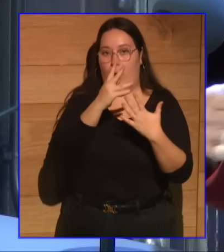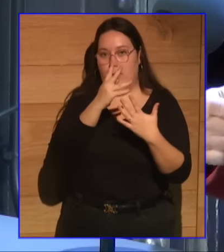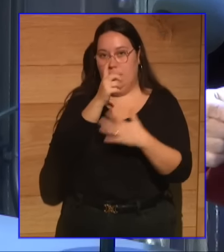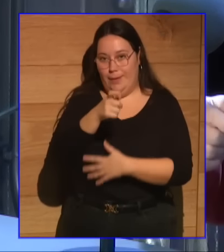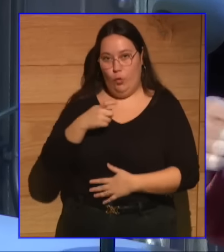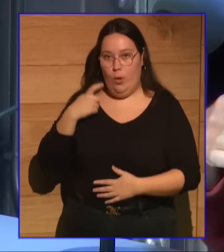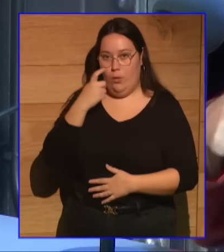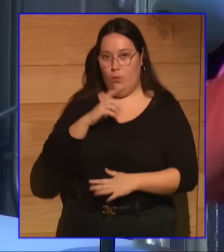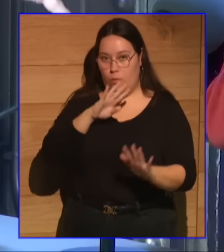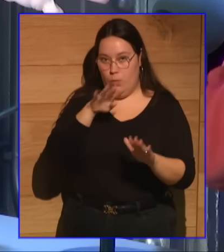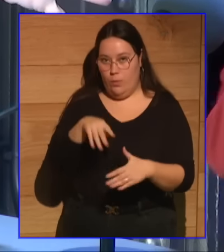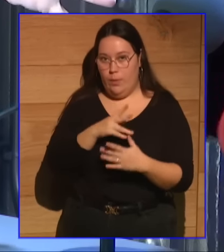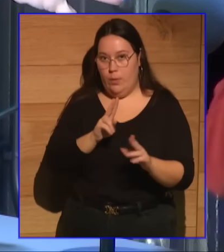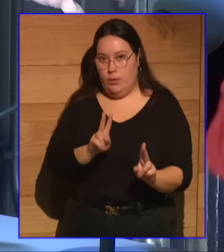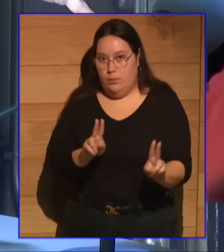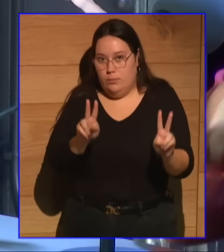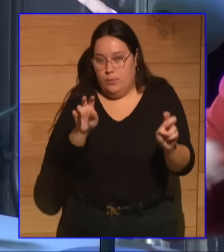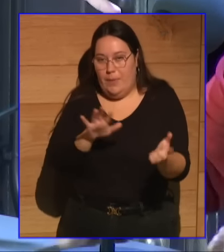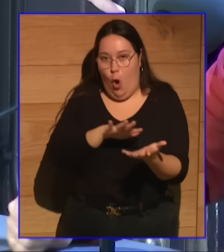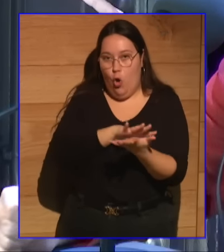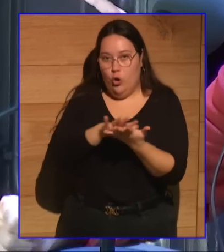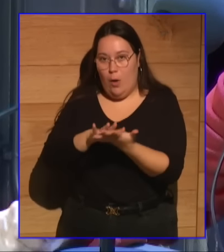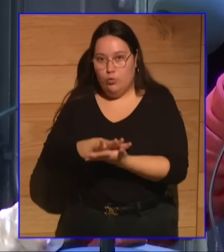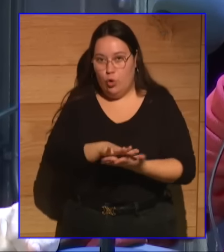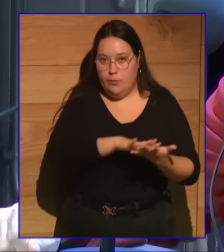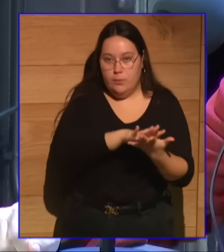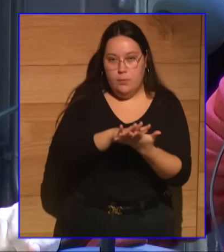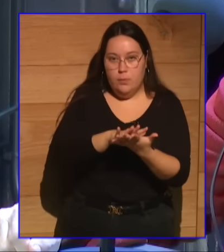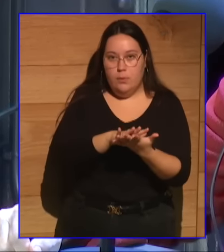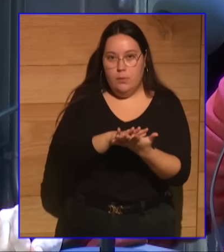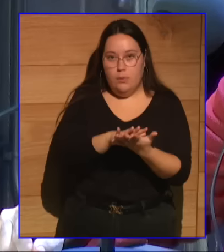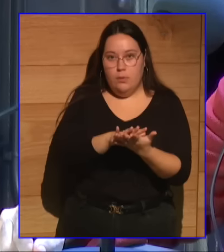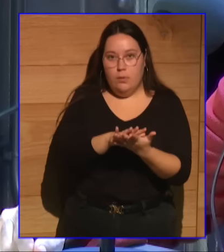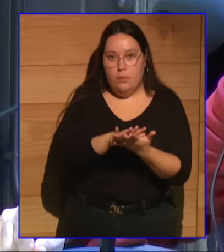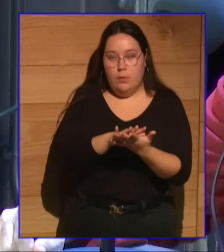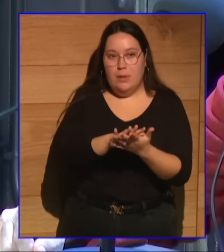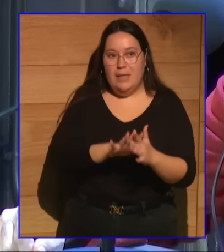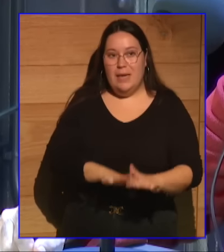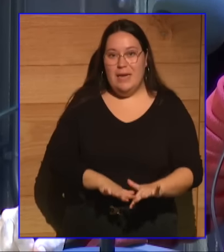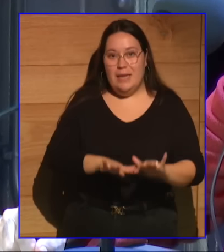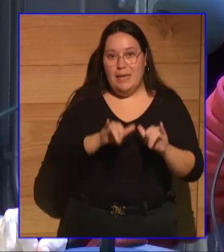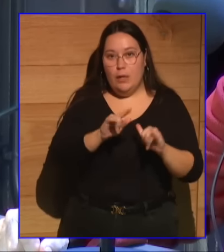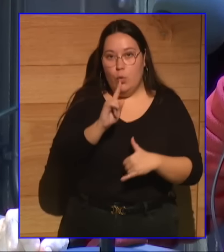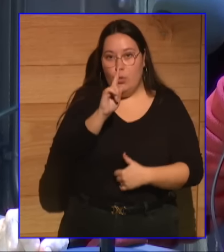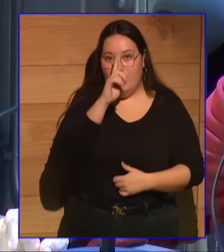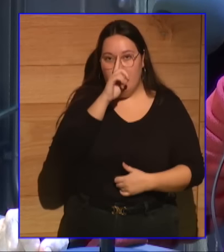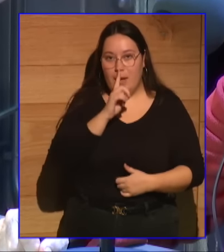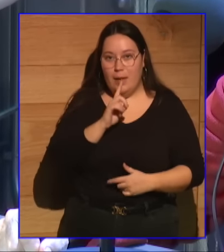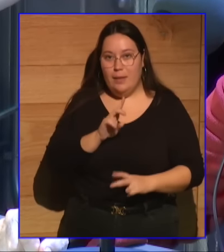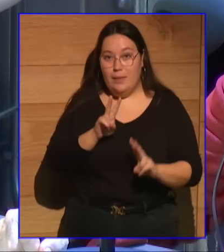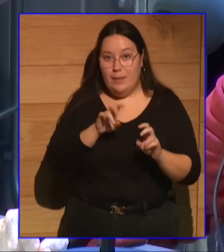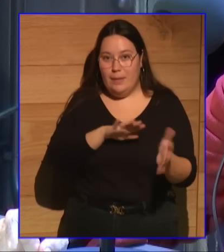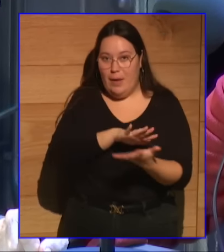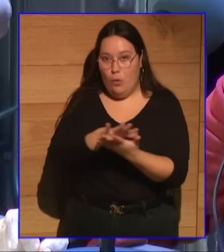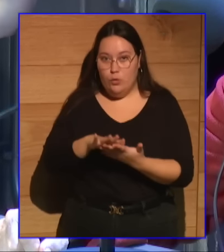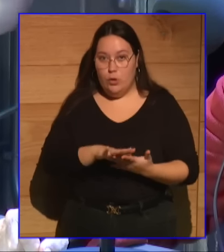duración sobre el holocausto, en el que no se muestra ni una sola imagen sobre el